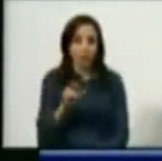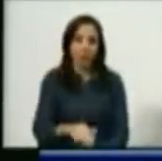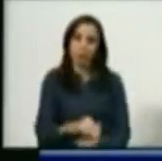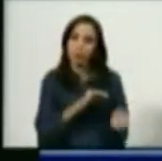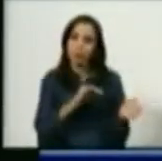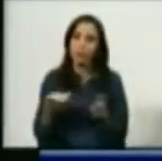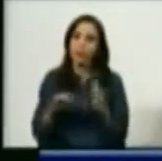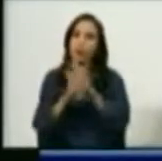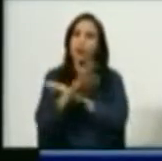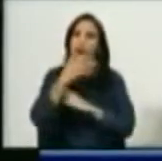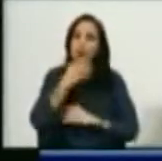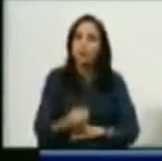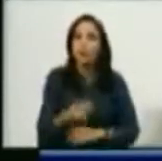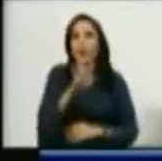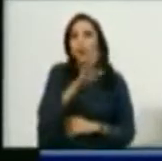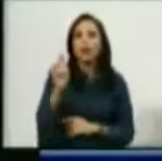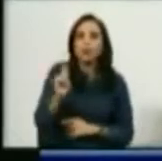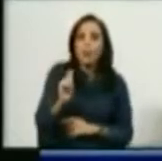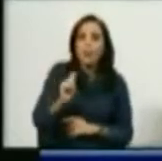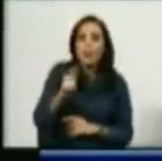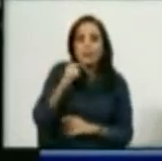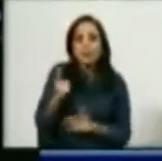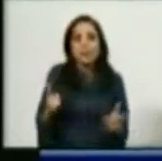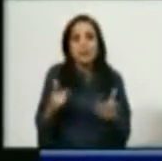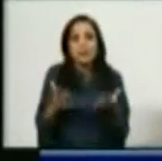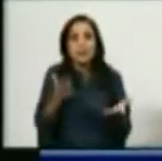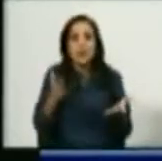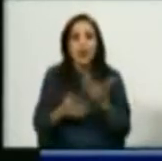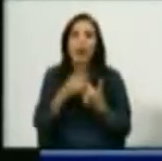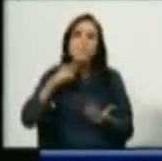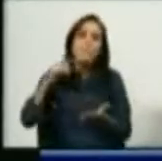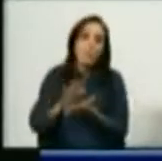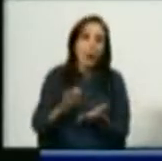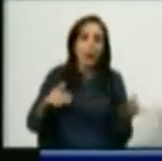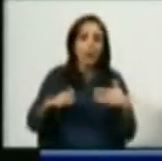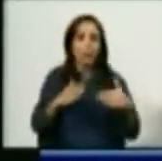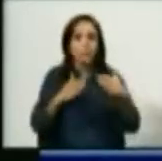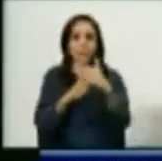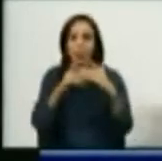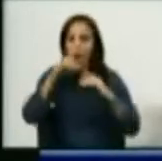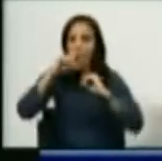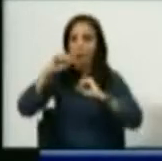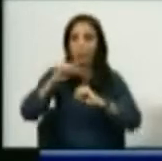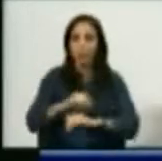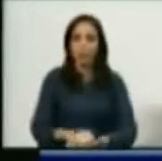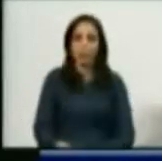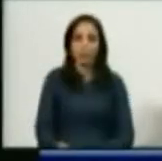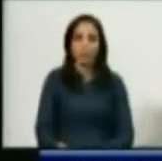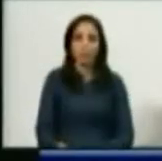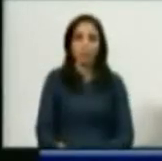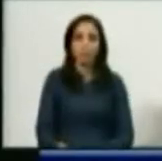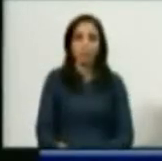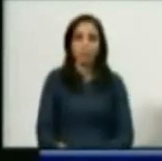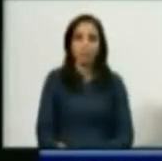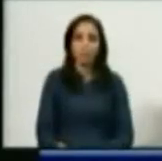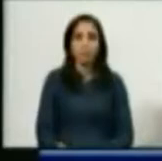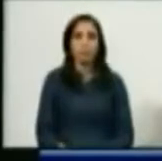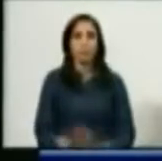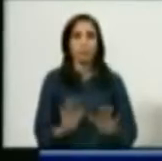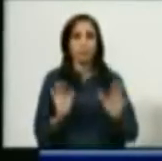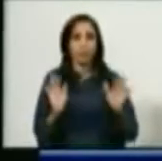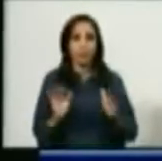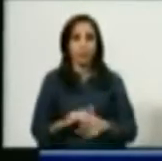se cumplen cuatro meses del magnicidio en grado de frustración en contra de nuestro querido hermano presidente Nicolás Maduro Por cierto Nicolás